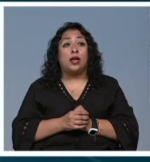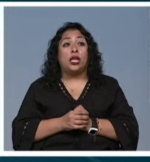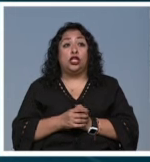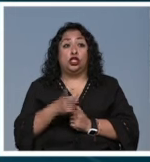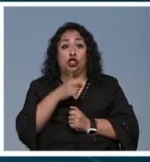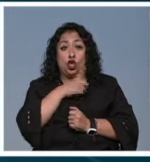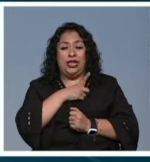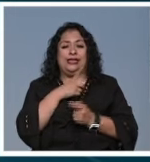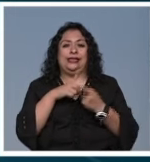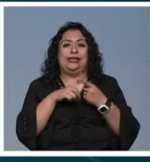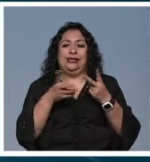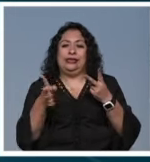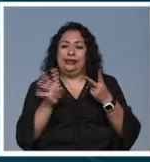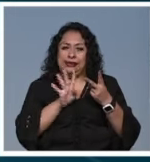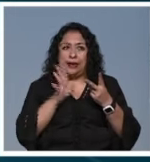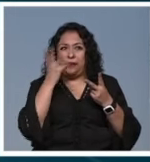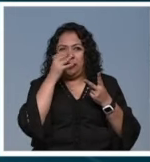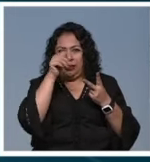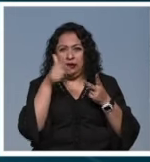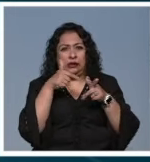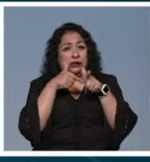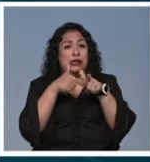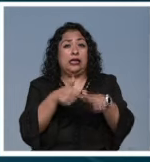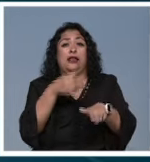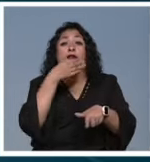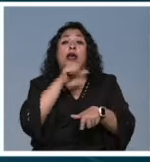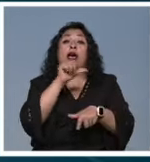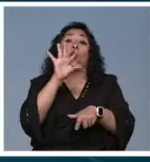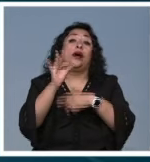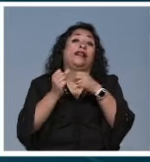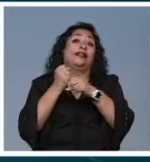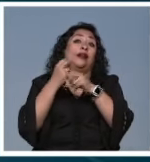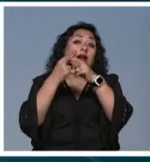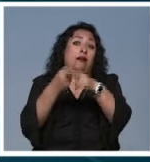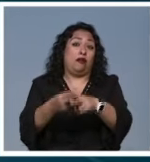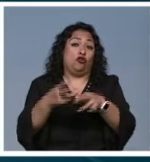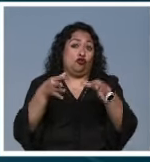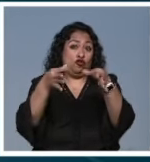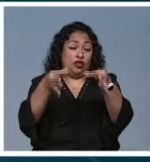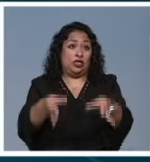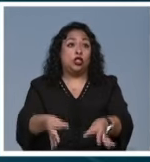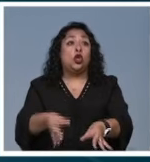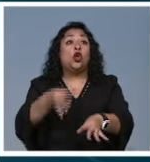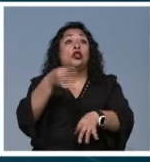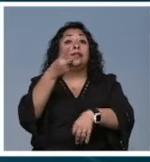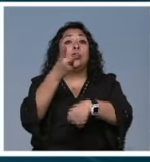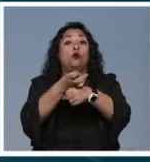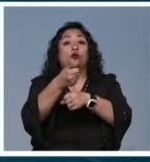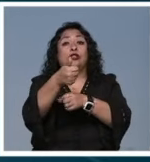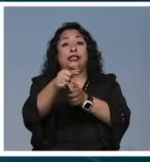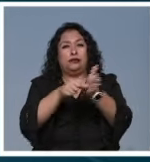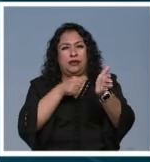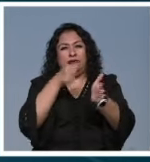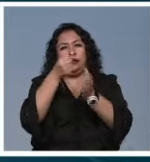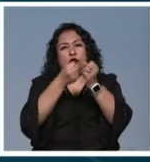Solistas Ensamble de Bellas Artes continuará las celebraciones por sus 40 años de existencia durante el segundo semestre